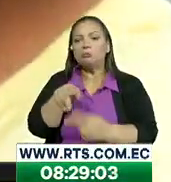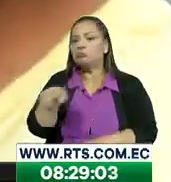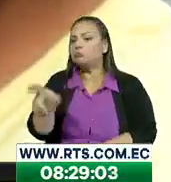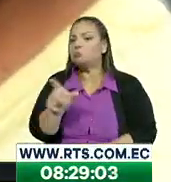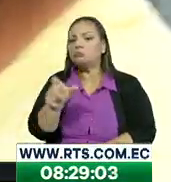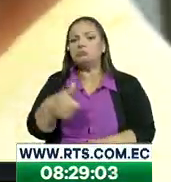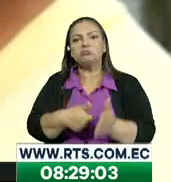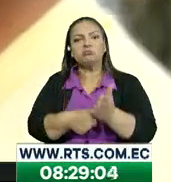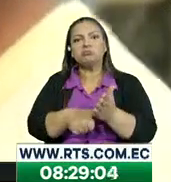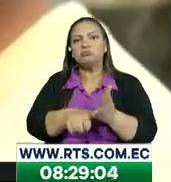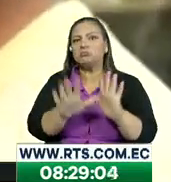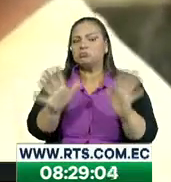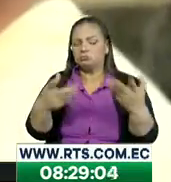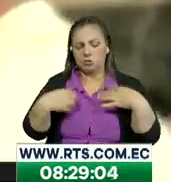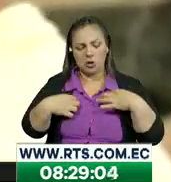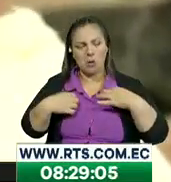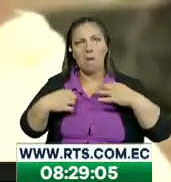que fuera una